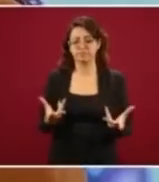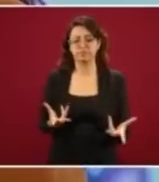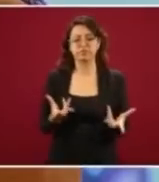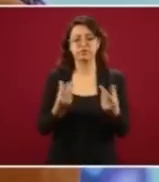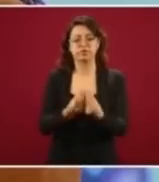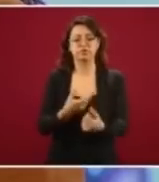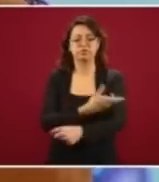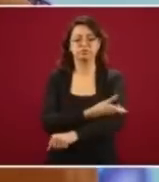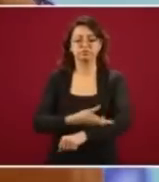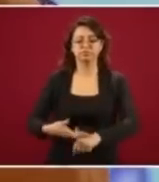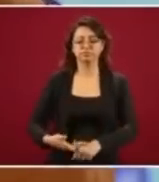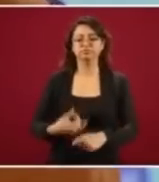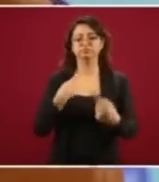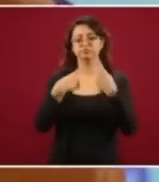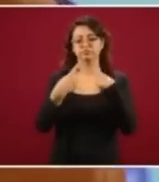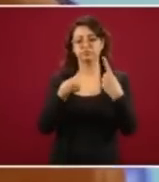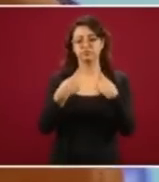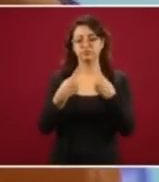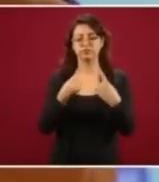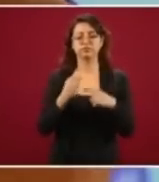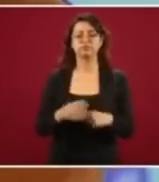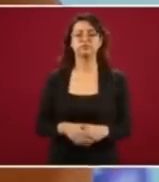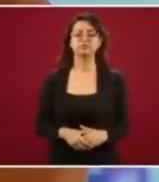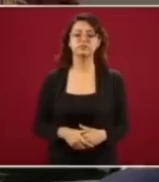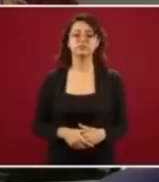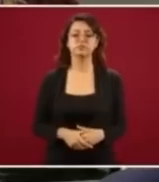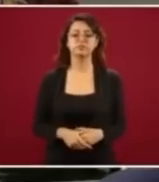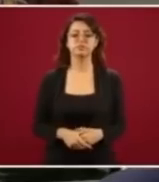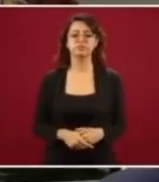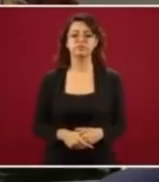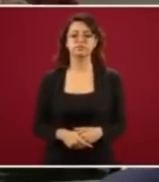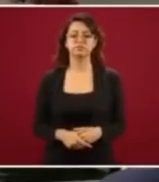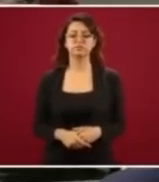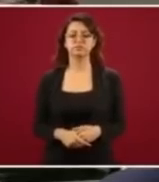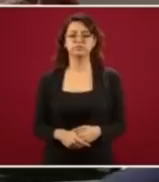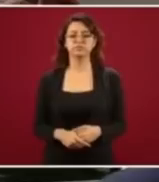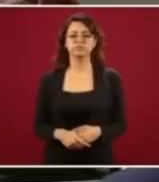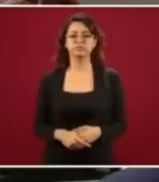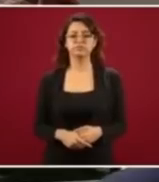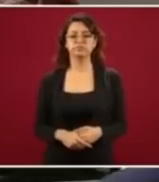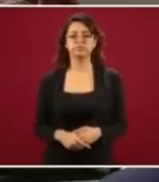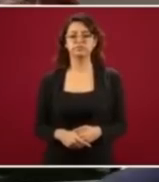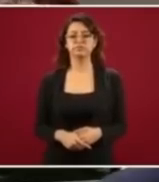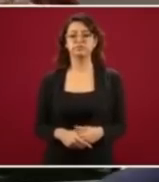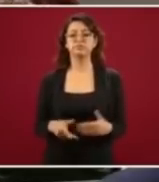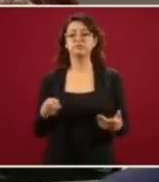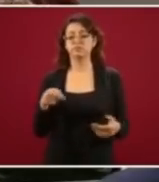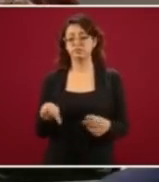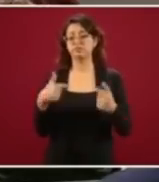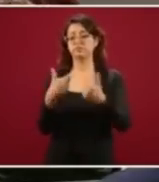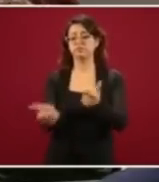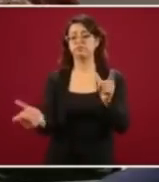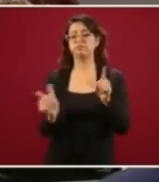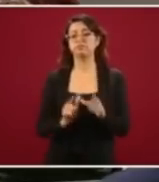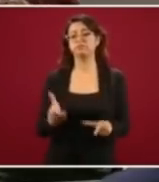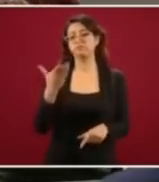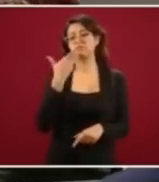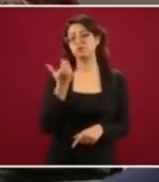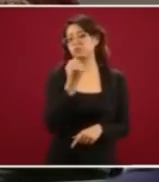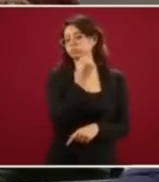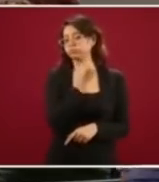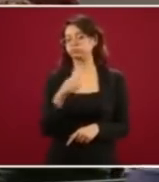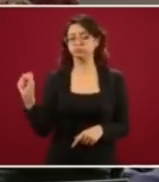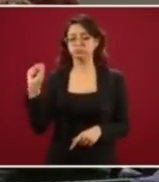familias de los mineros. El grupo de expertos nacionales e internacionales